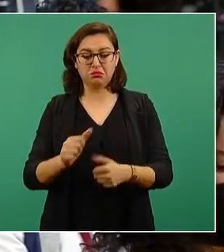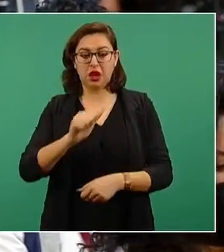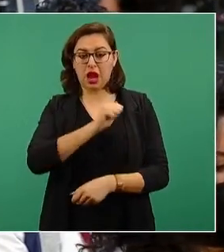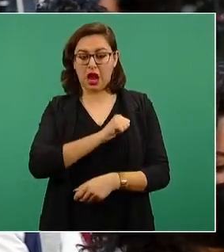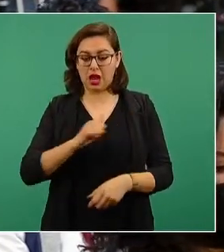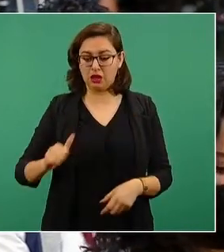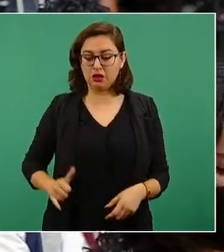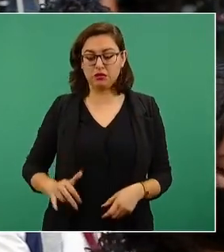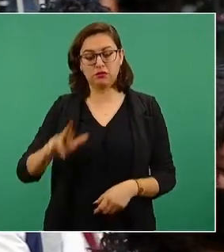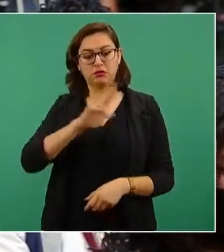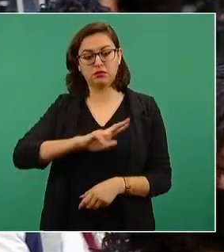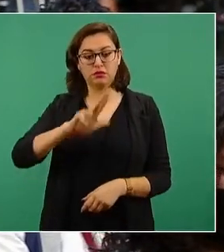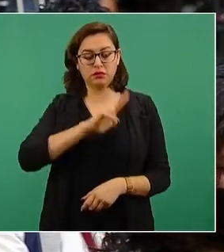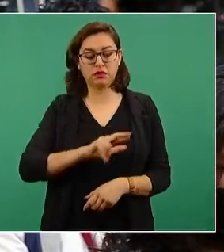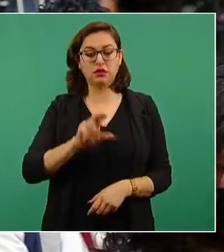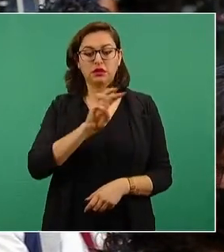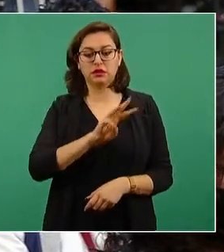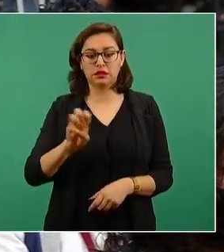arrendó